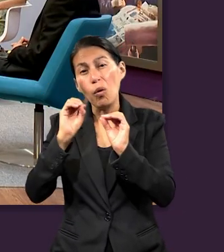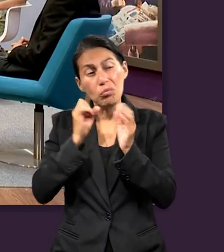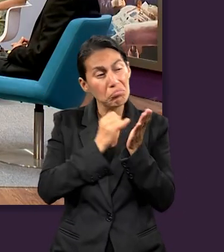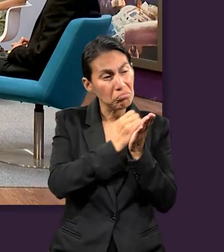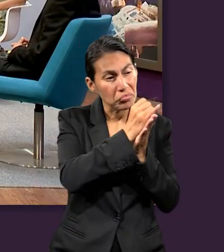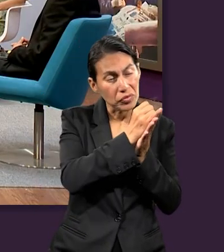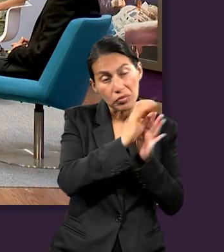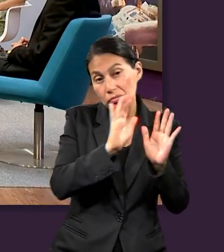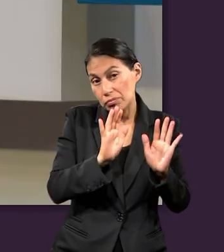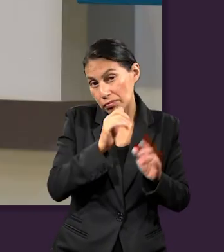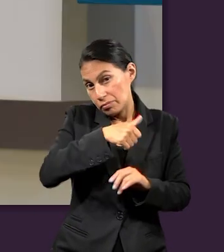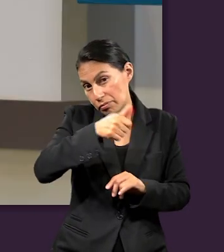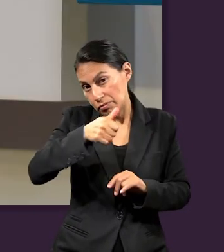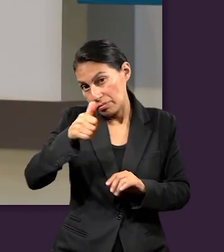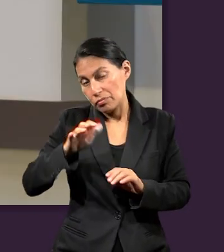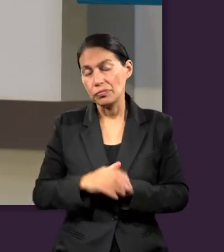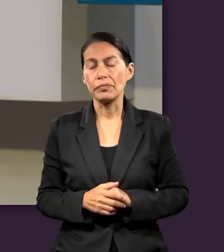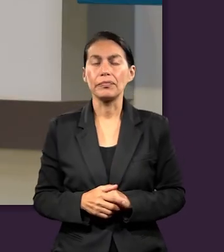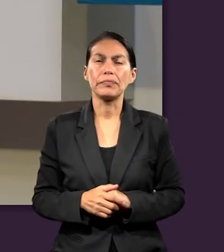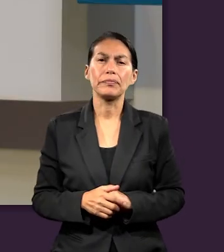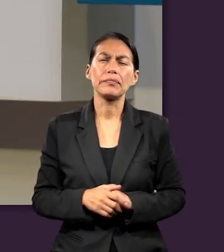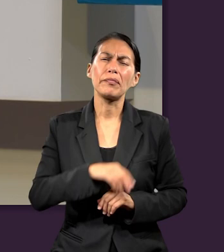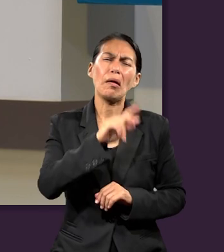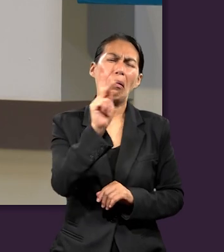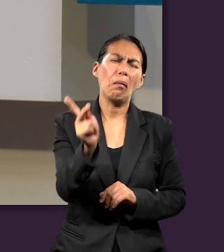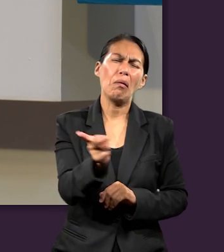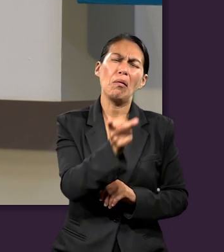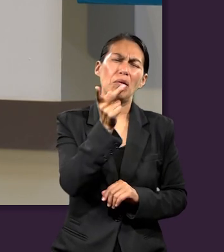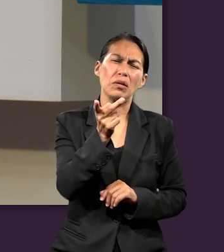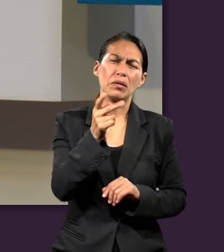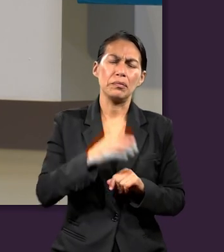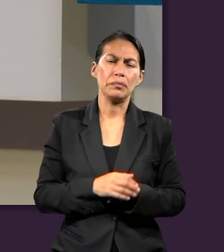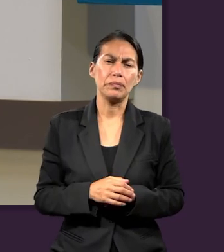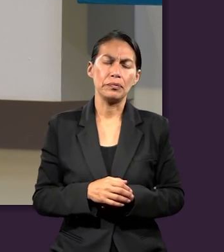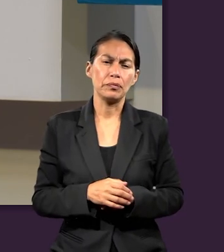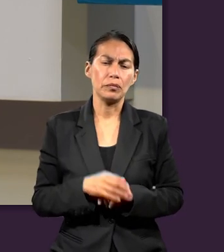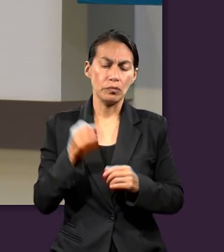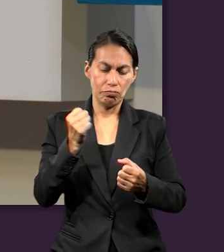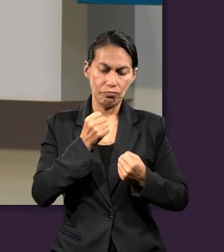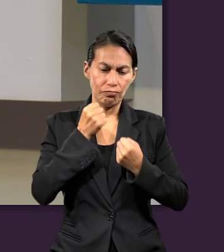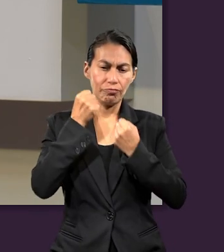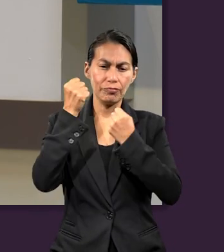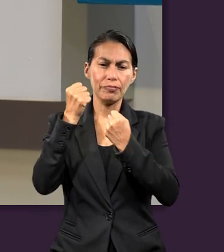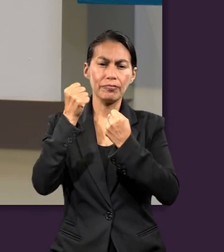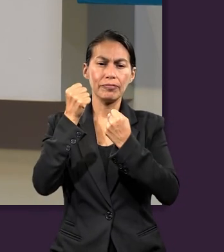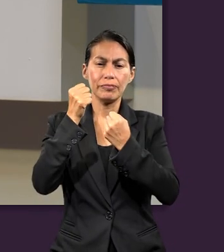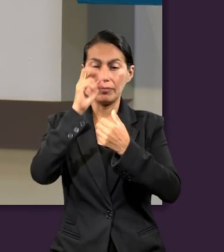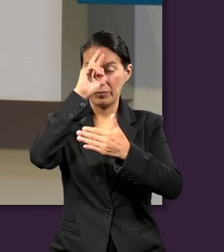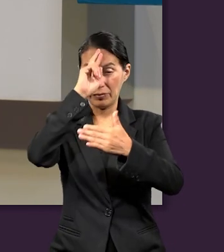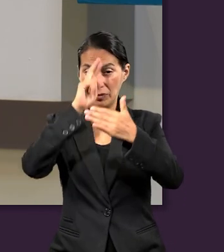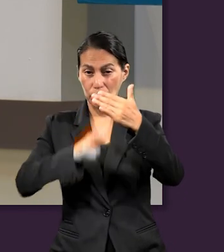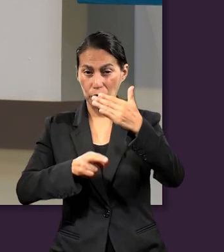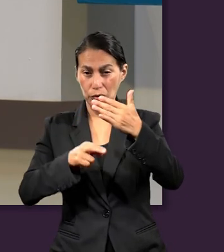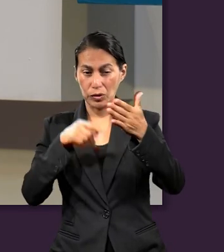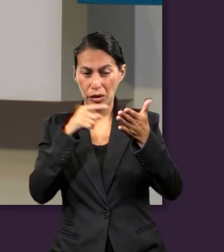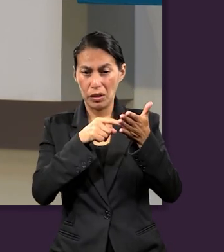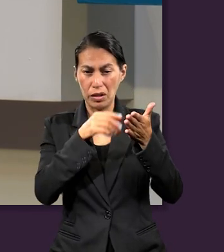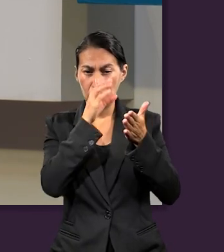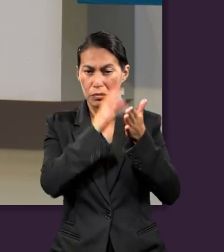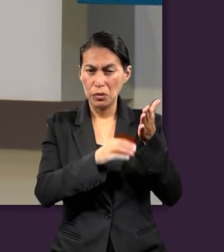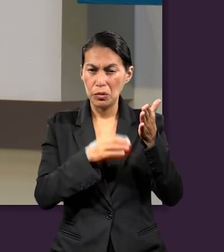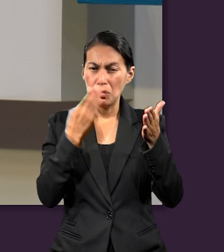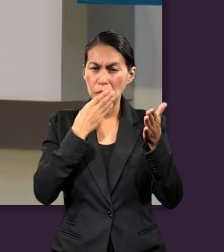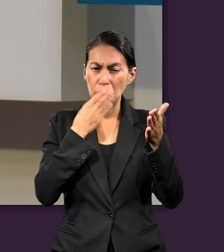quiero hacerles Una pregunta Cuánto tiempo dominaría el poder religioso descrito